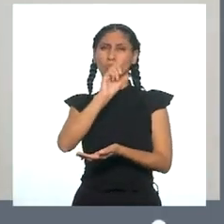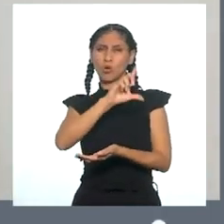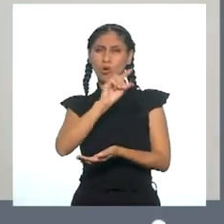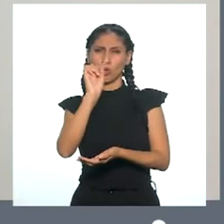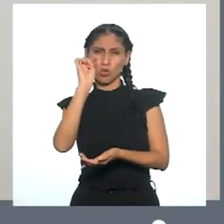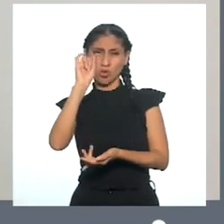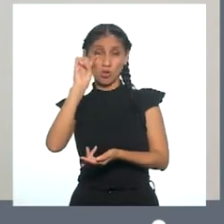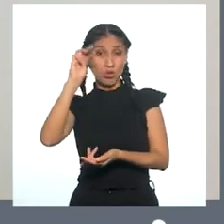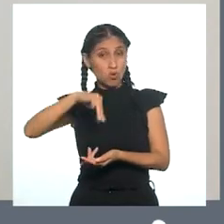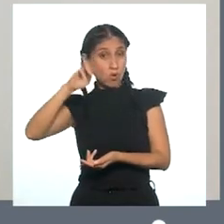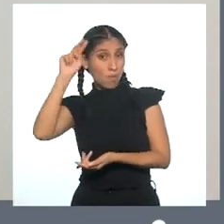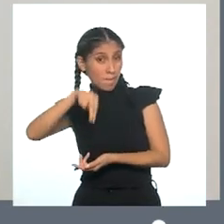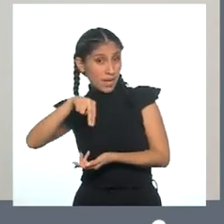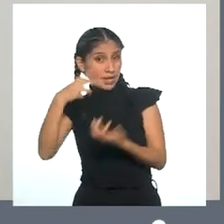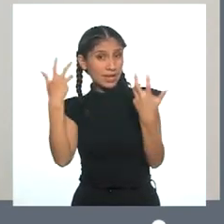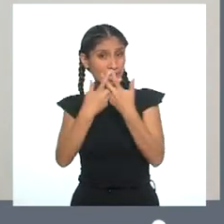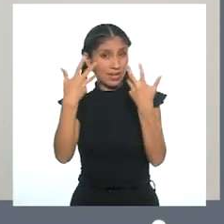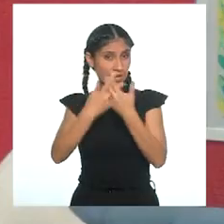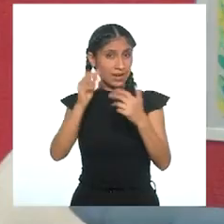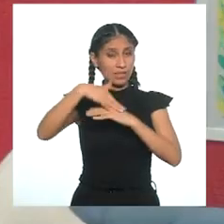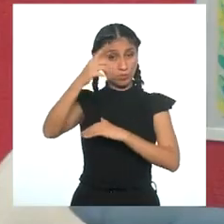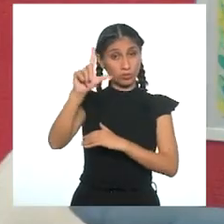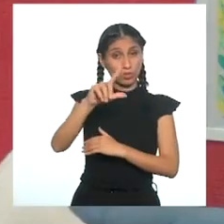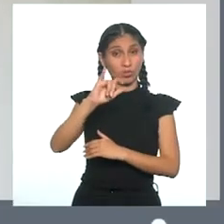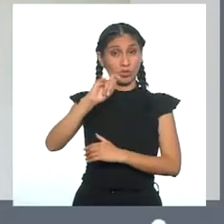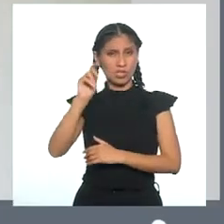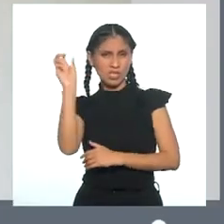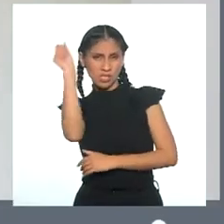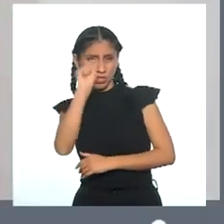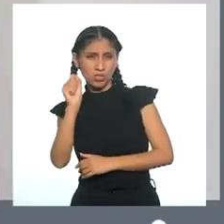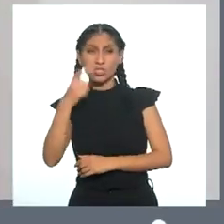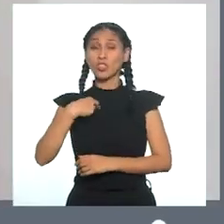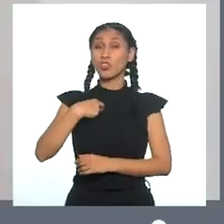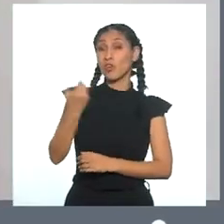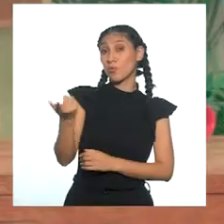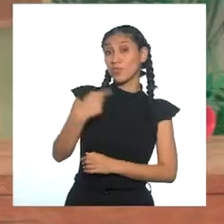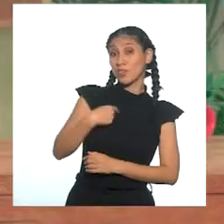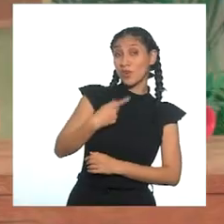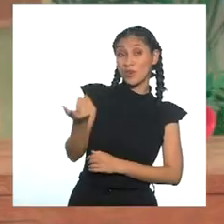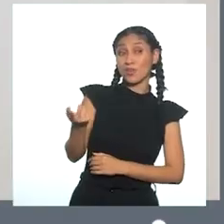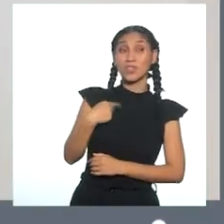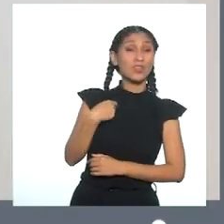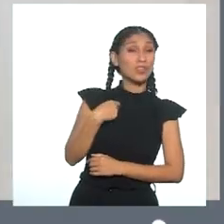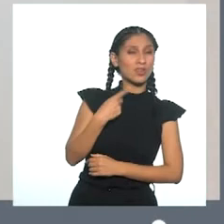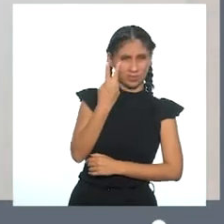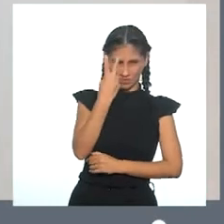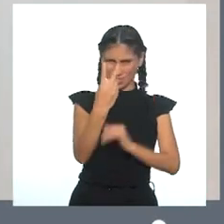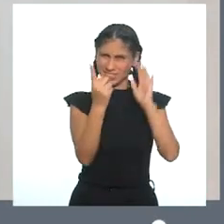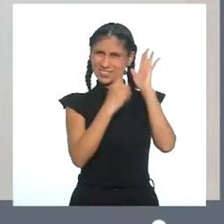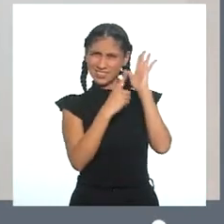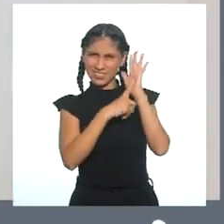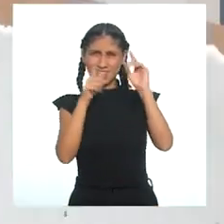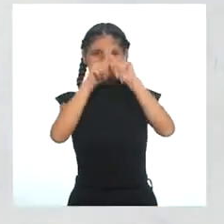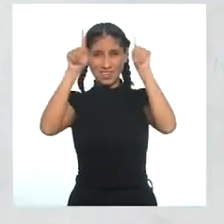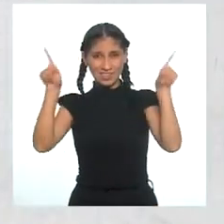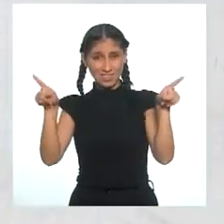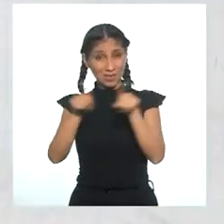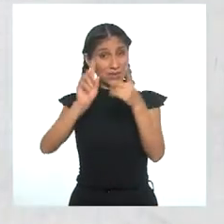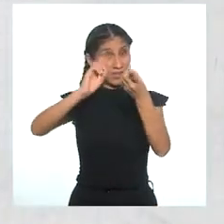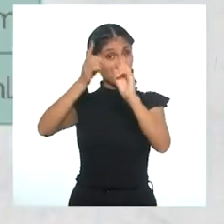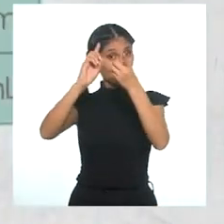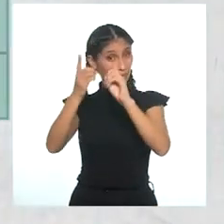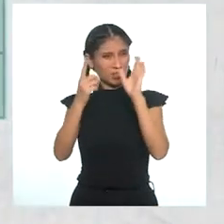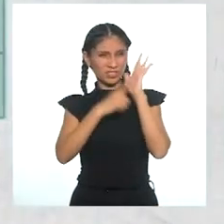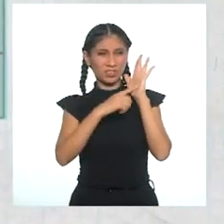para hacerlo equivaler de forma directa en litros. Me perdí. ¿Y yo? Y yo. ¿Y yo? Fíjense en la tabla de conversión.